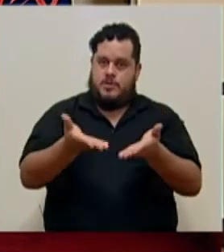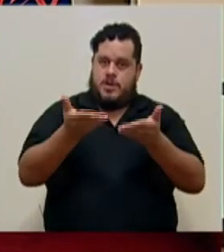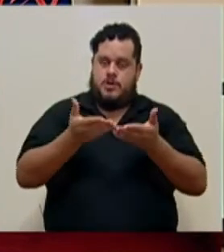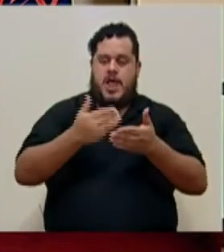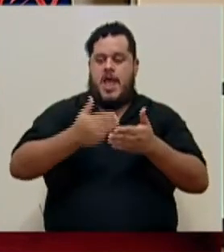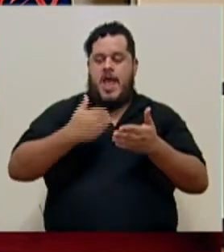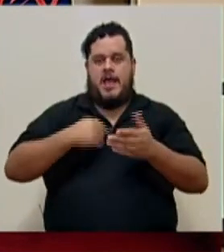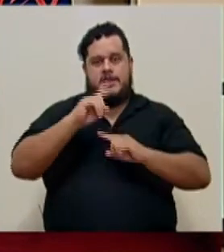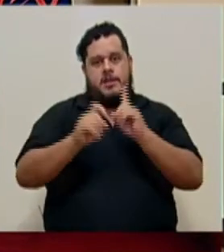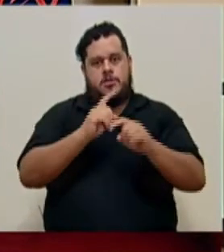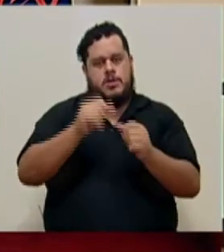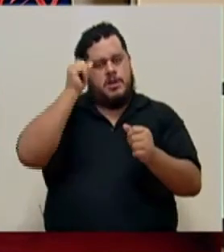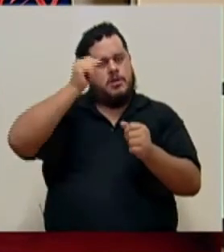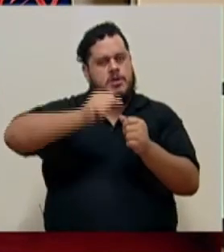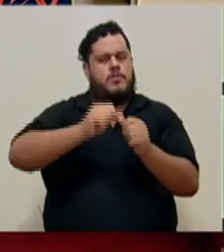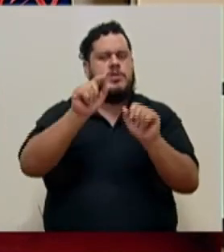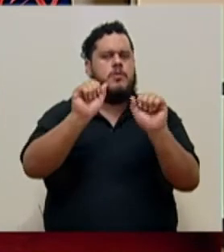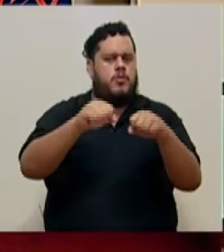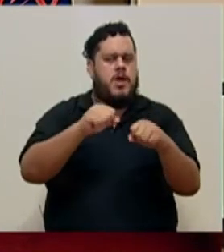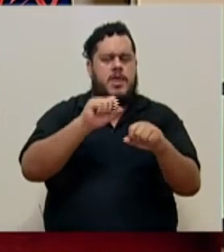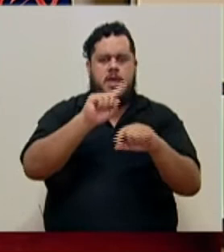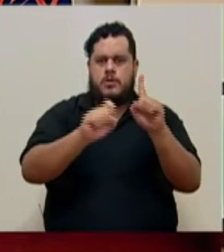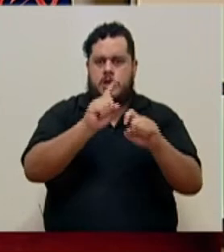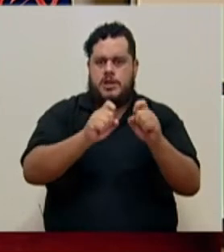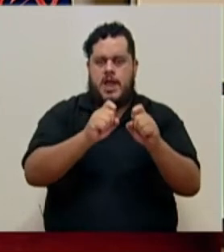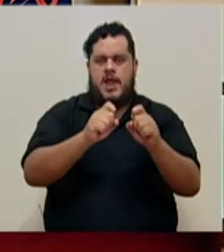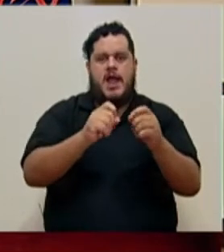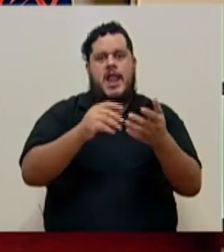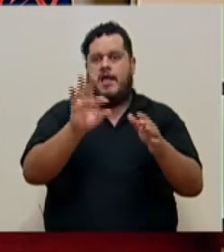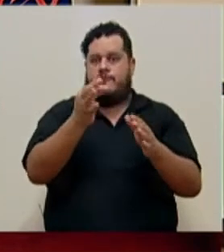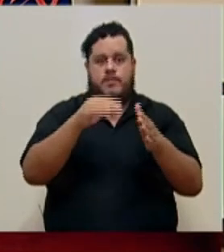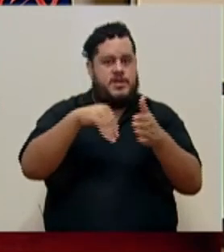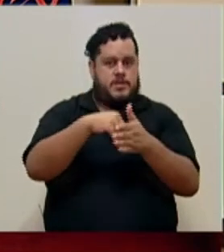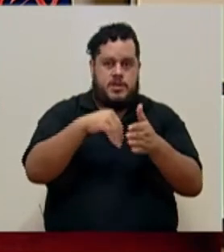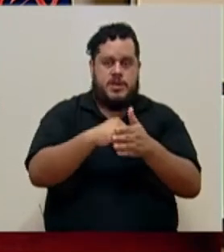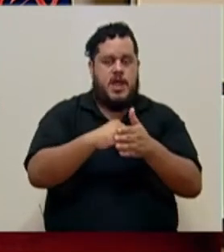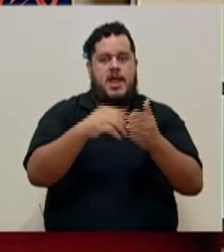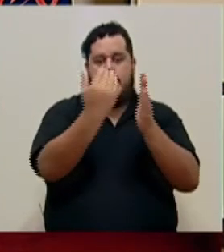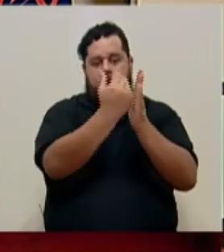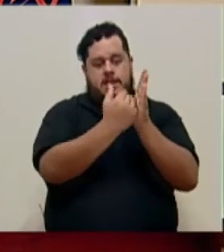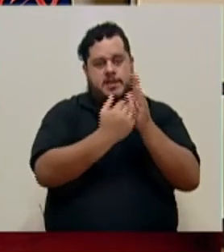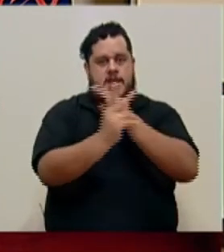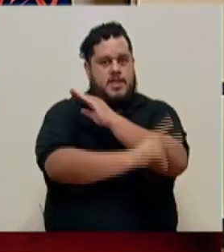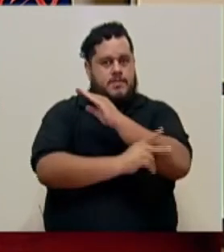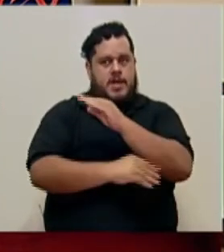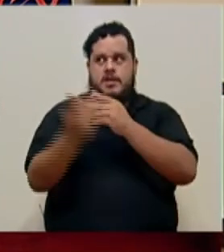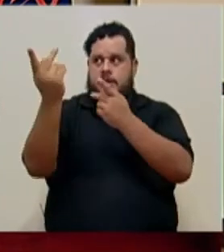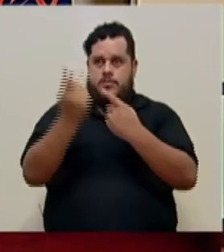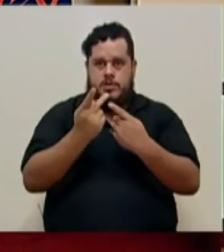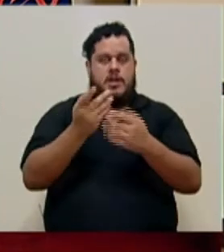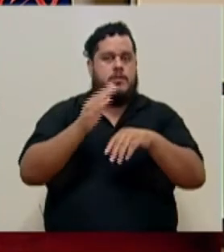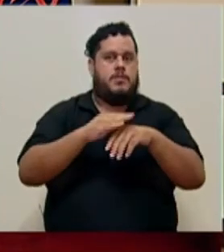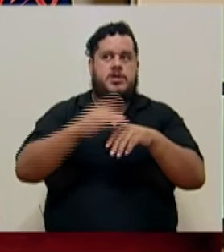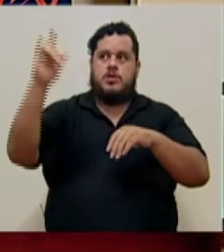Antes de pasar al periodo de consultas, les recordamos que puede consultar las medidas de restricción, operación, la lista de países de procedencia permitidos vía aérea